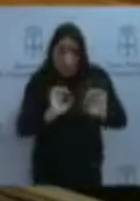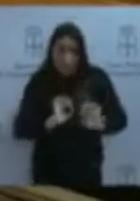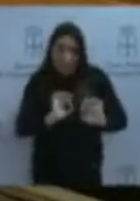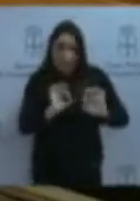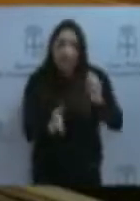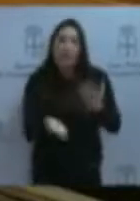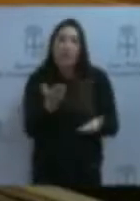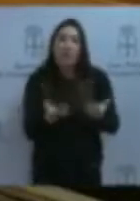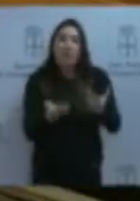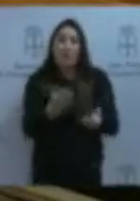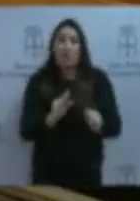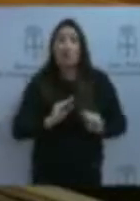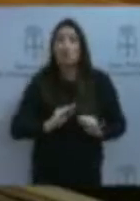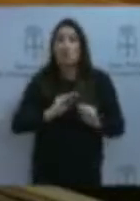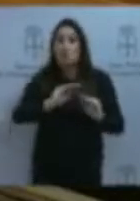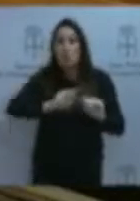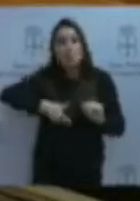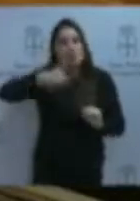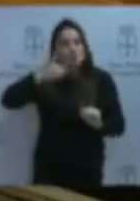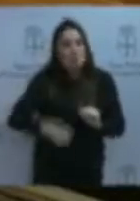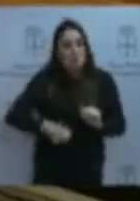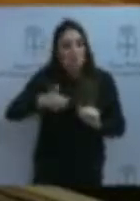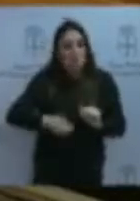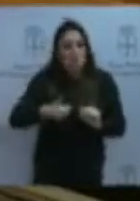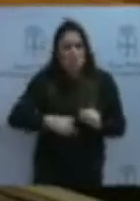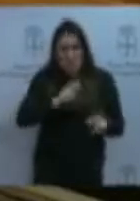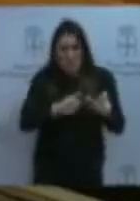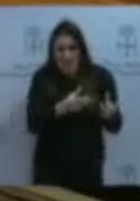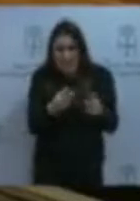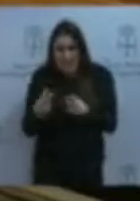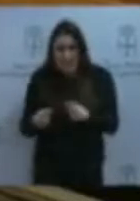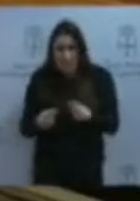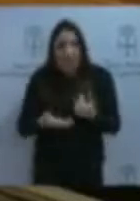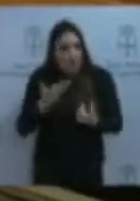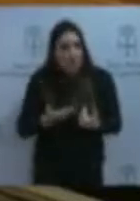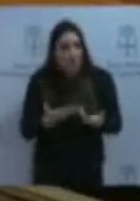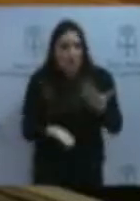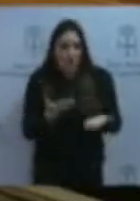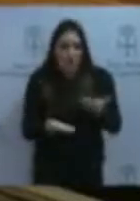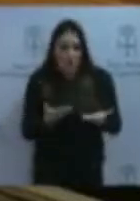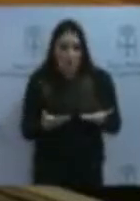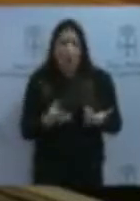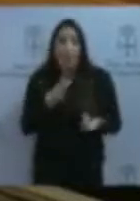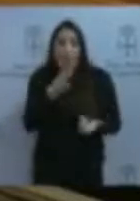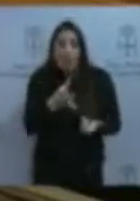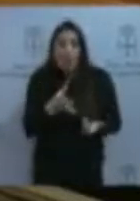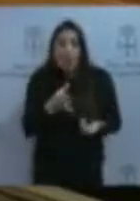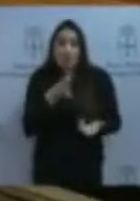baremación es fundamental. Para estas miles de personas la baremación es fundamental. ¿Por qué? Pues